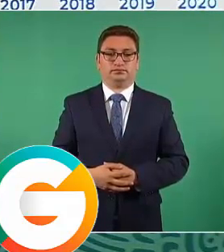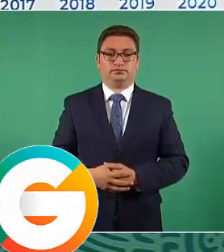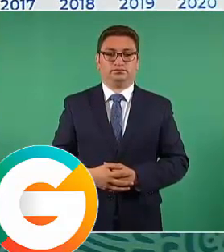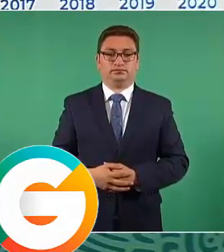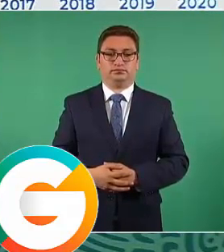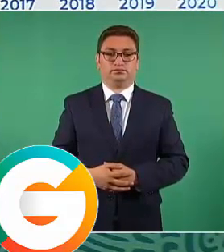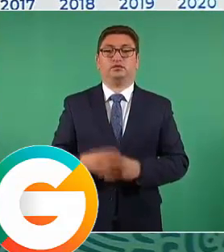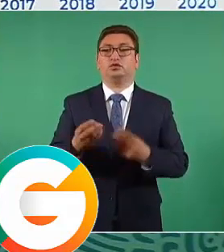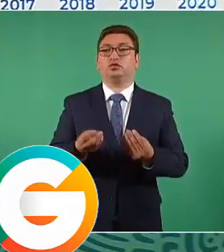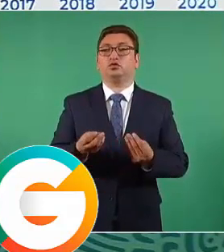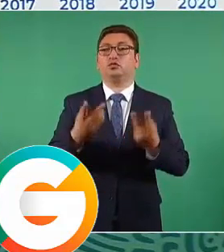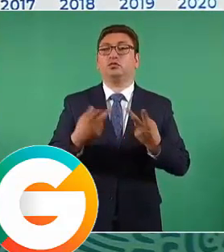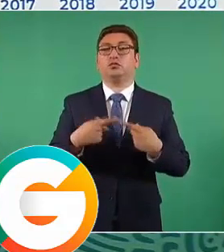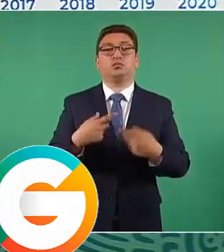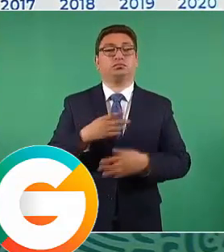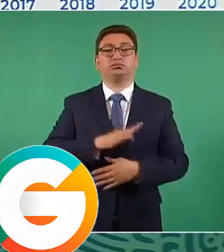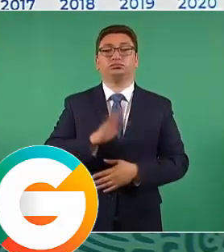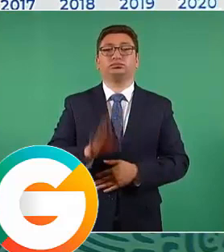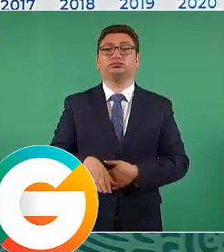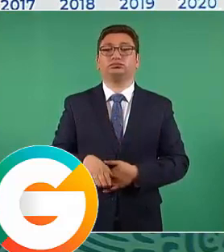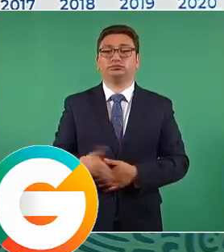¿1127? ¿Y cuántos muertos?